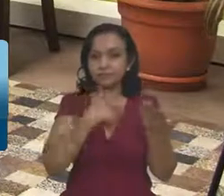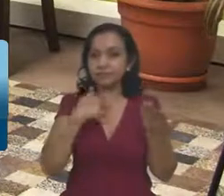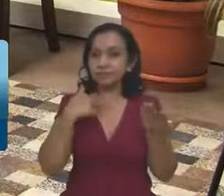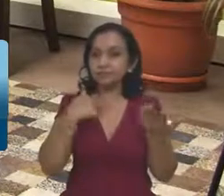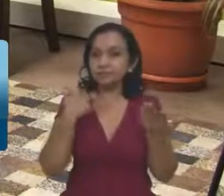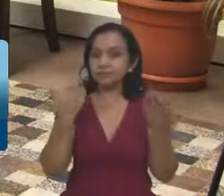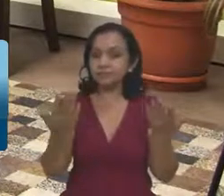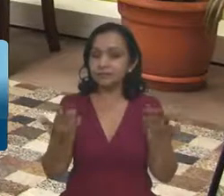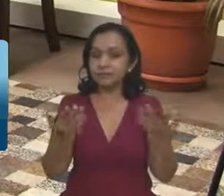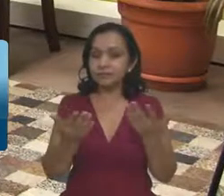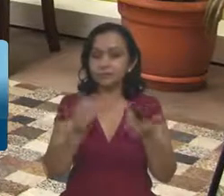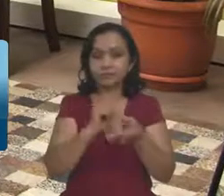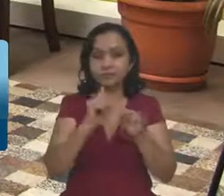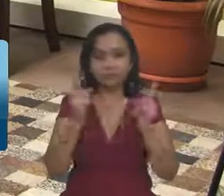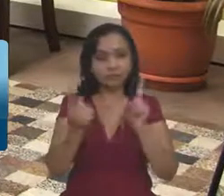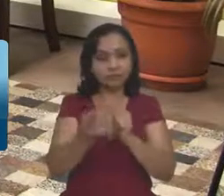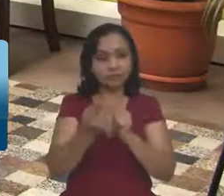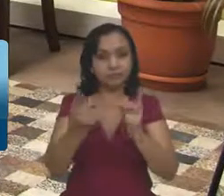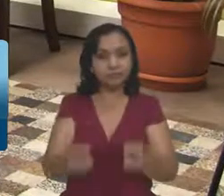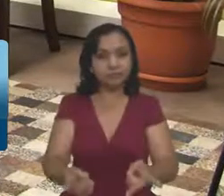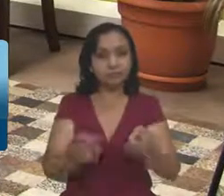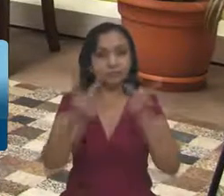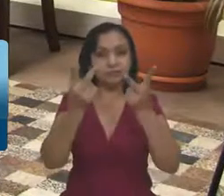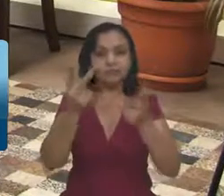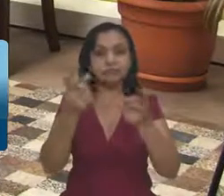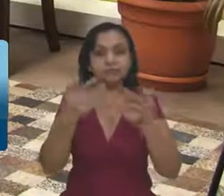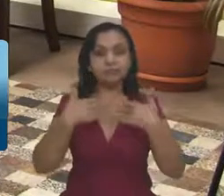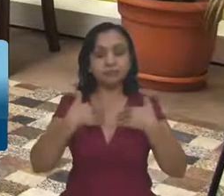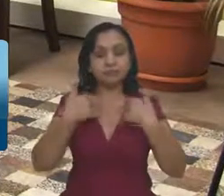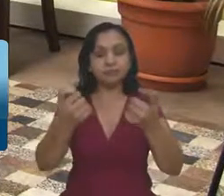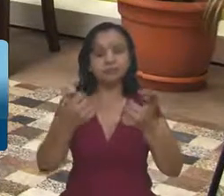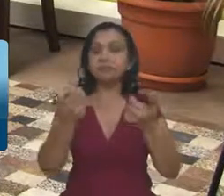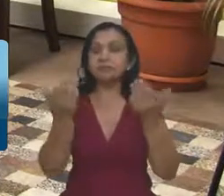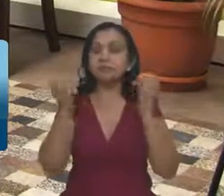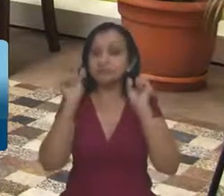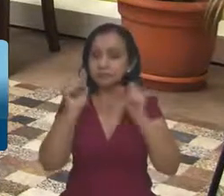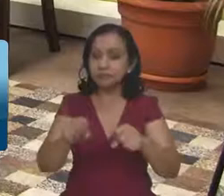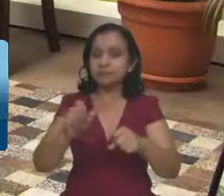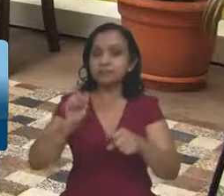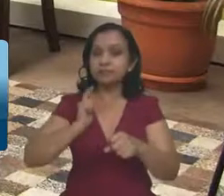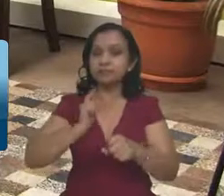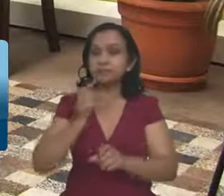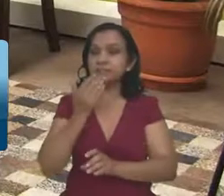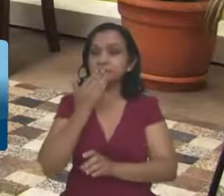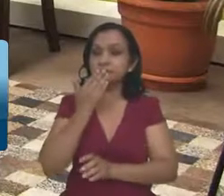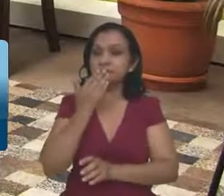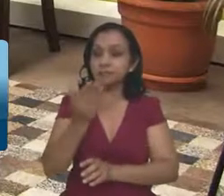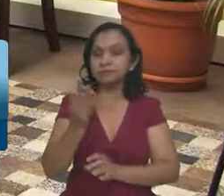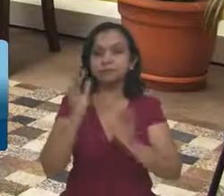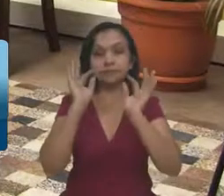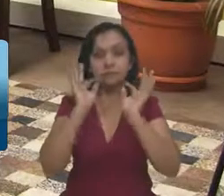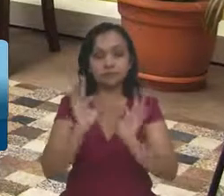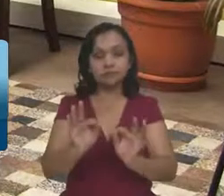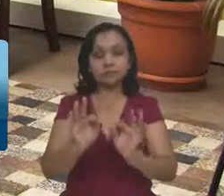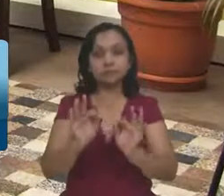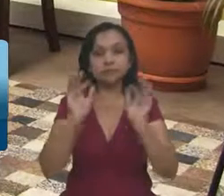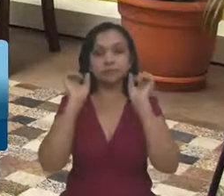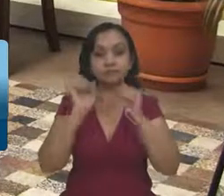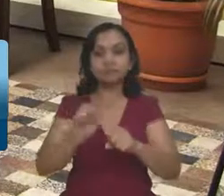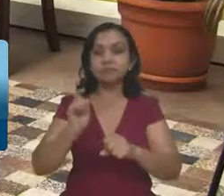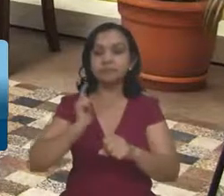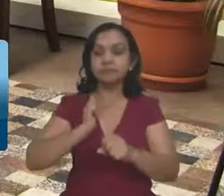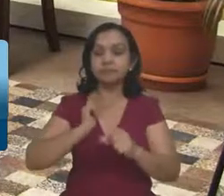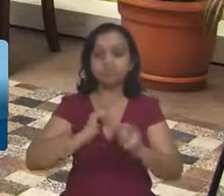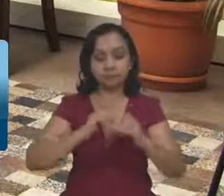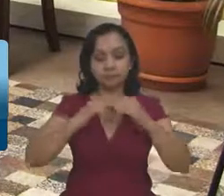de cambiar el estilo de vida saludable para llegar a tener una buena estabilidad y poder llegar a tener un